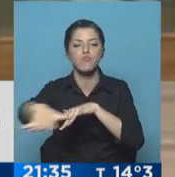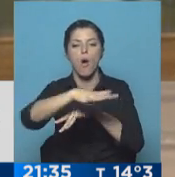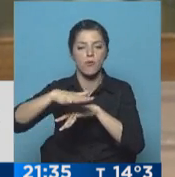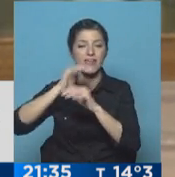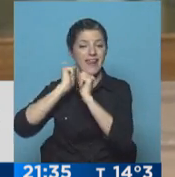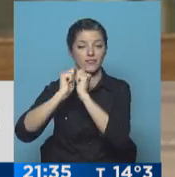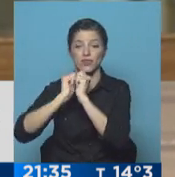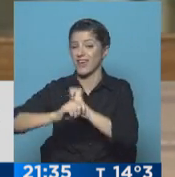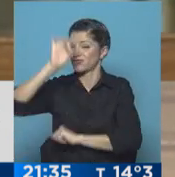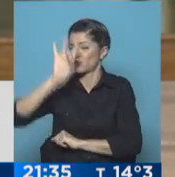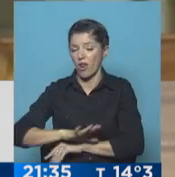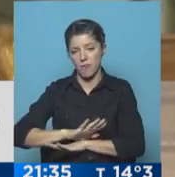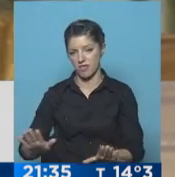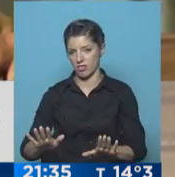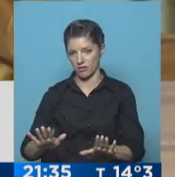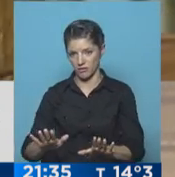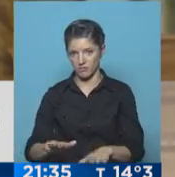historia.